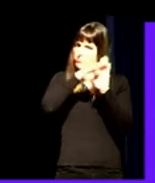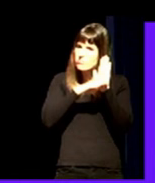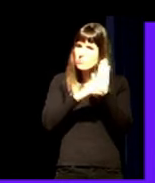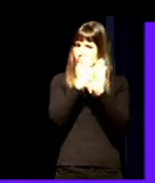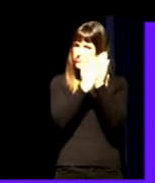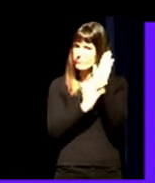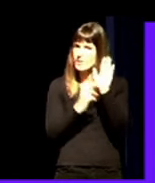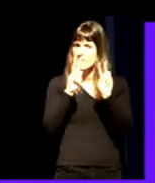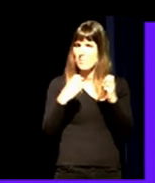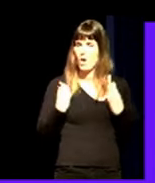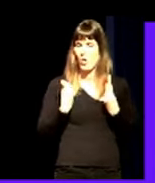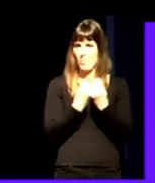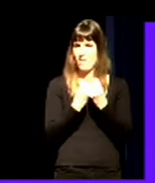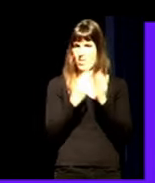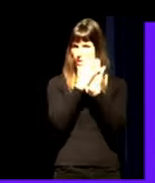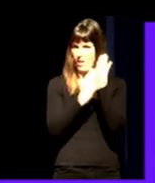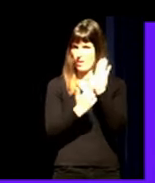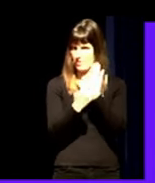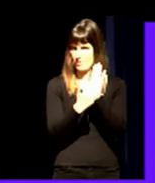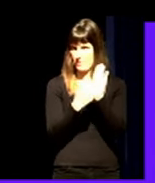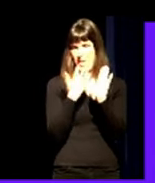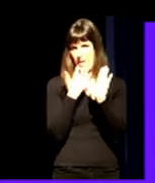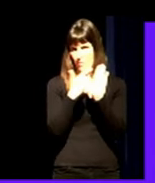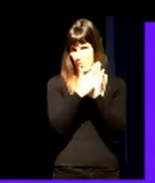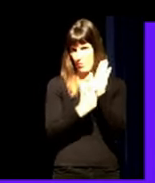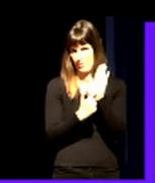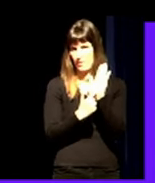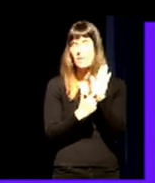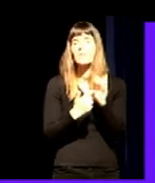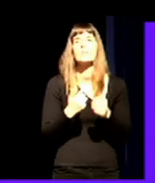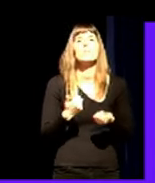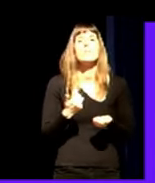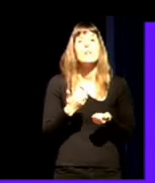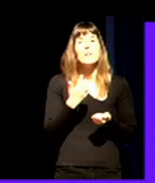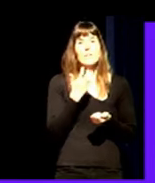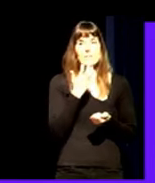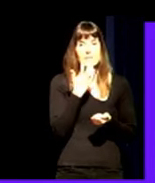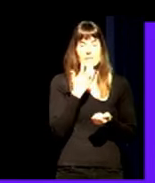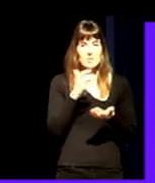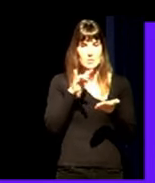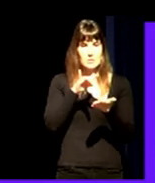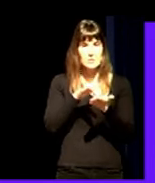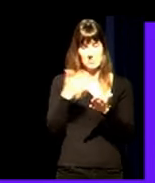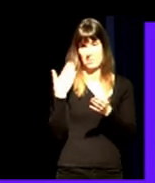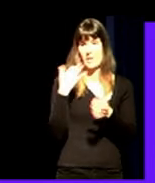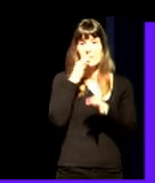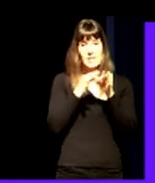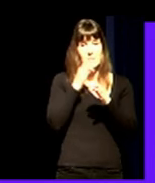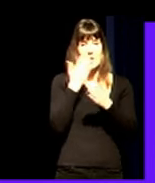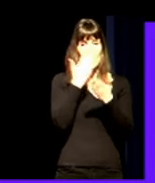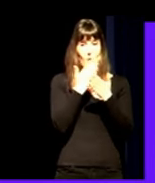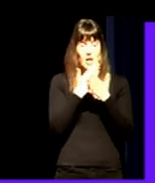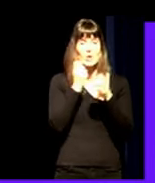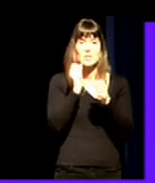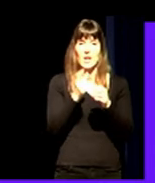también. Yo siempre pongo el ejemplo de que en este primer claustro de septiembre que todos tenemos,